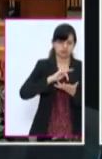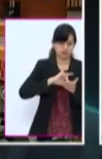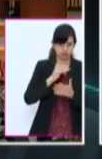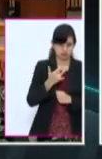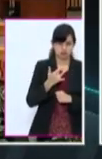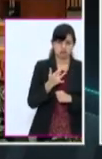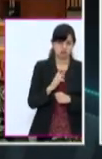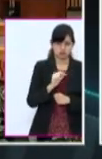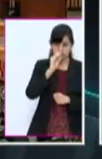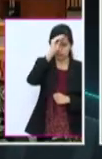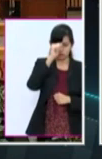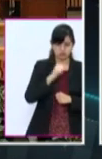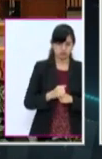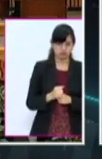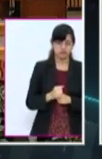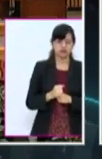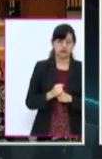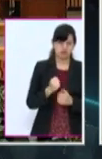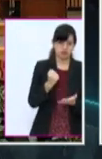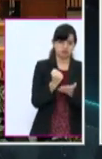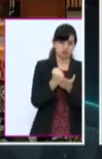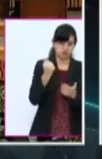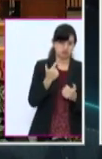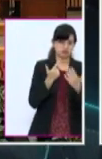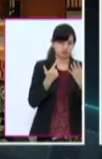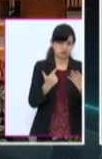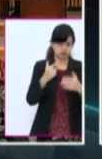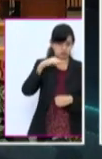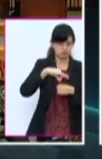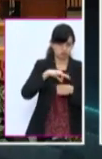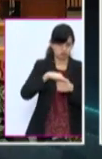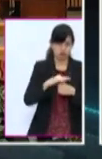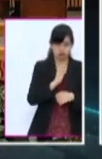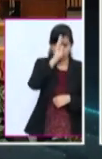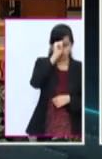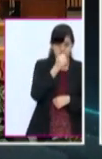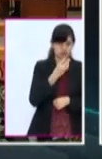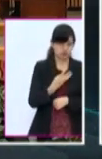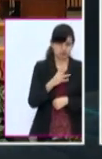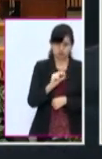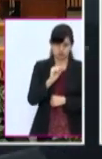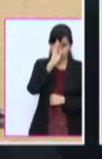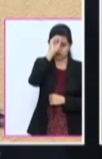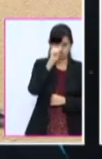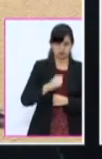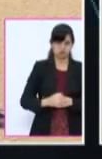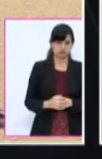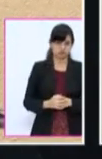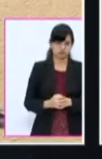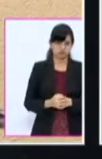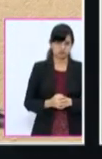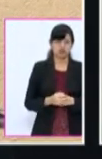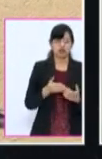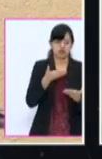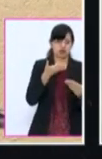se resolviera. Claro. Pero la diferencia entre uno y otro es muy pequeña, es